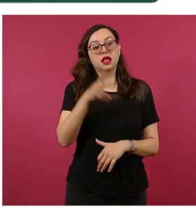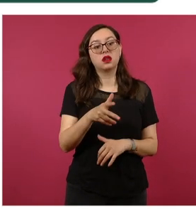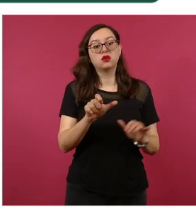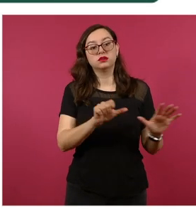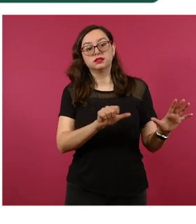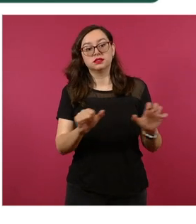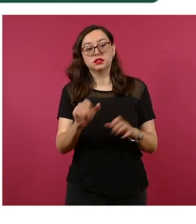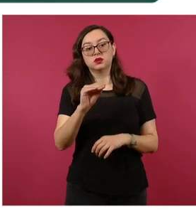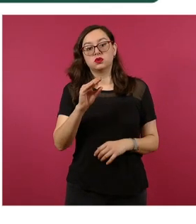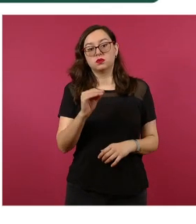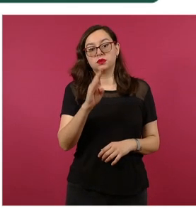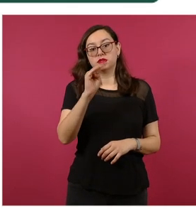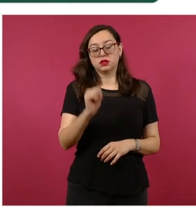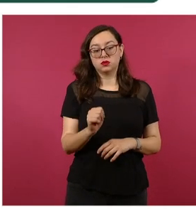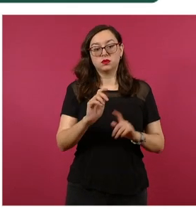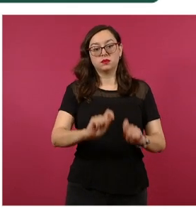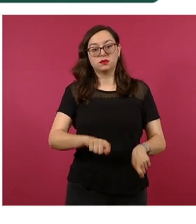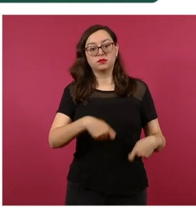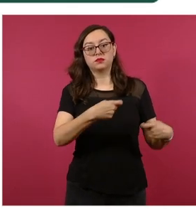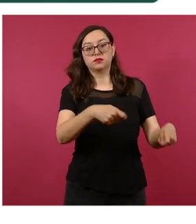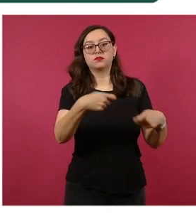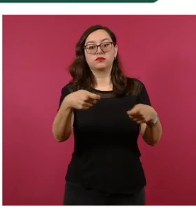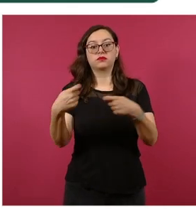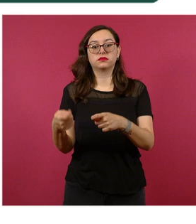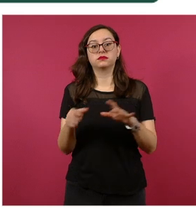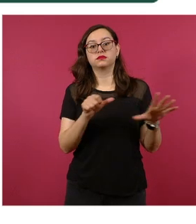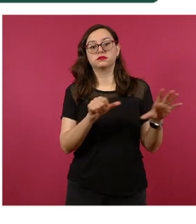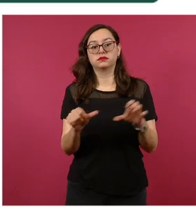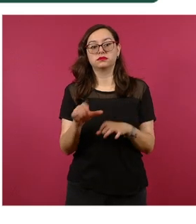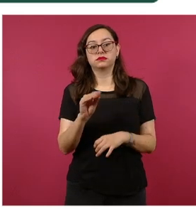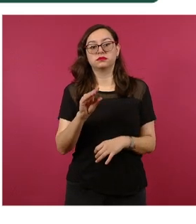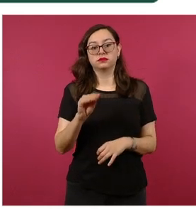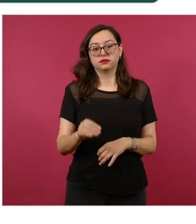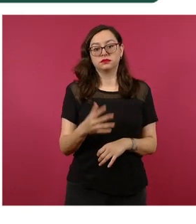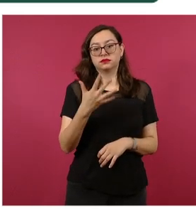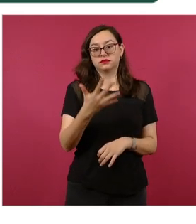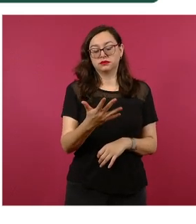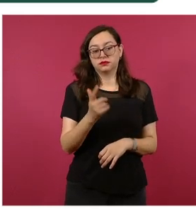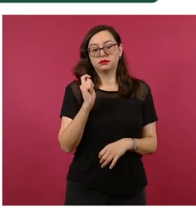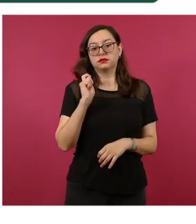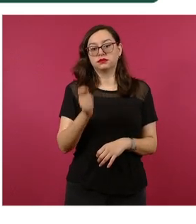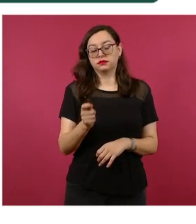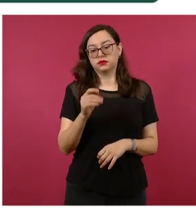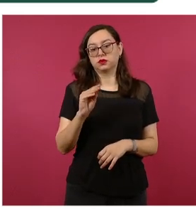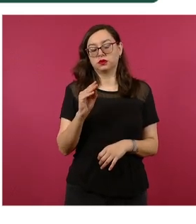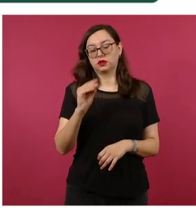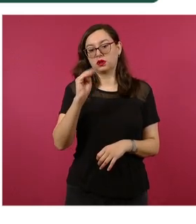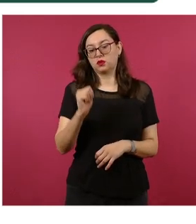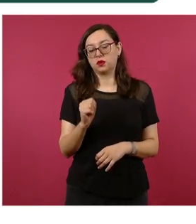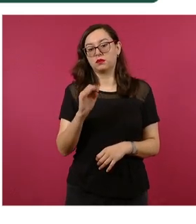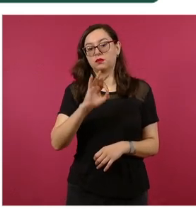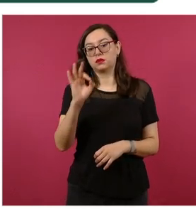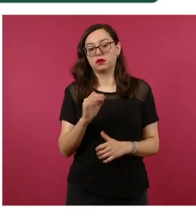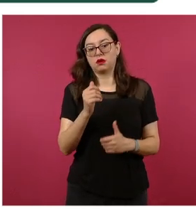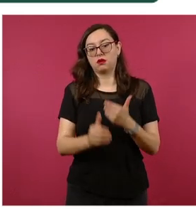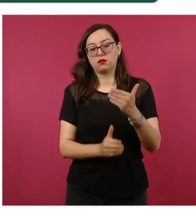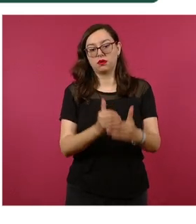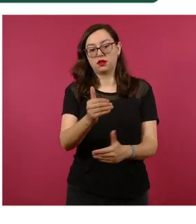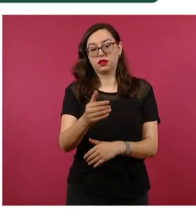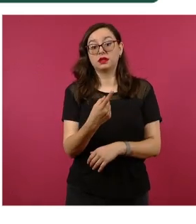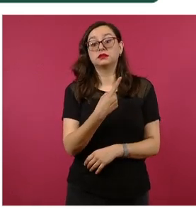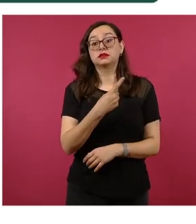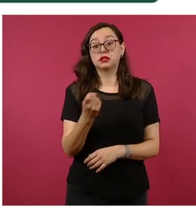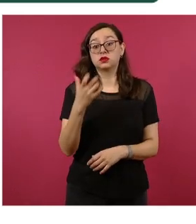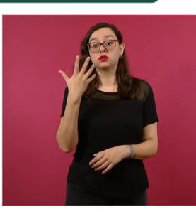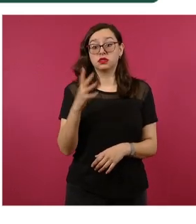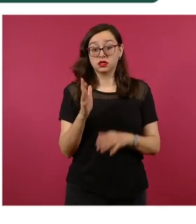699 tarjetas programadas, 695 que ya se entregaron, 99% de avance y 110 tarjetas que ya han